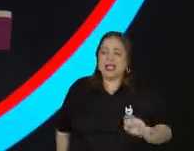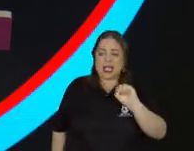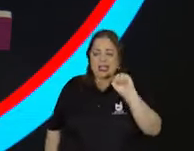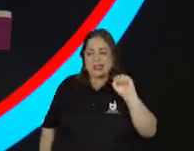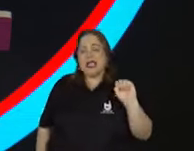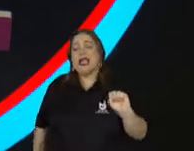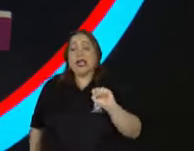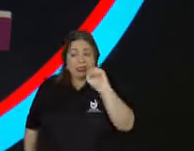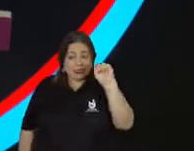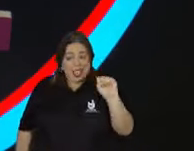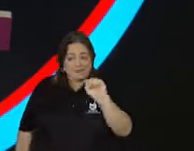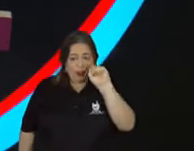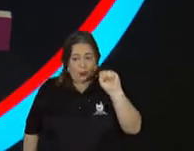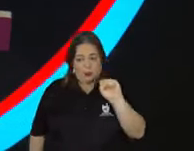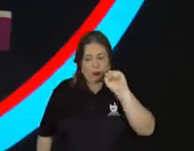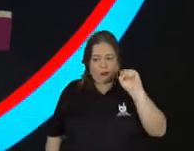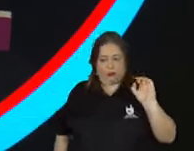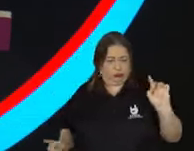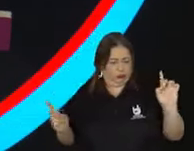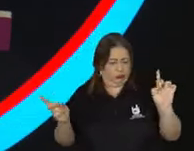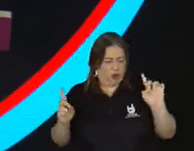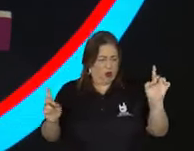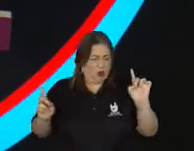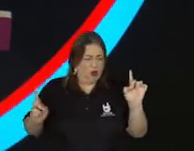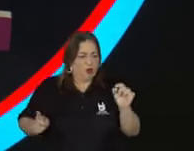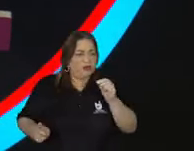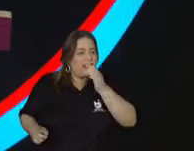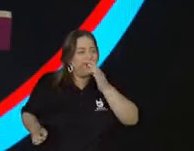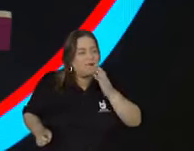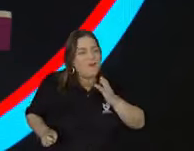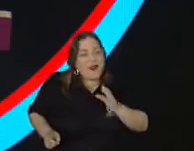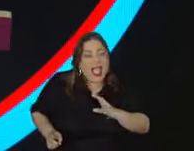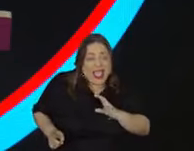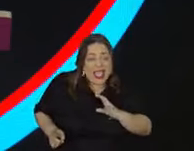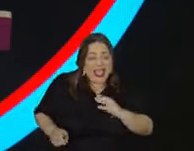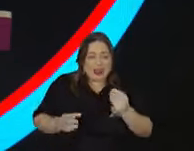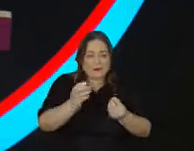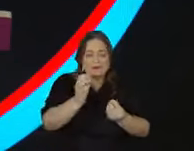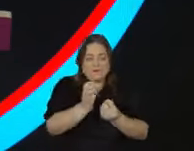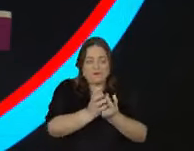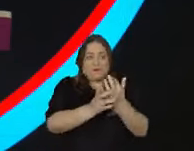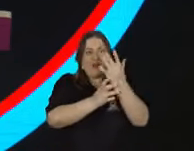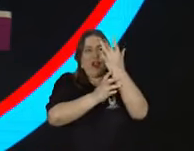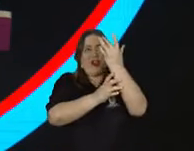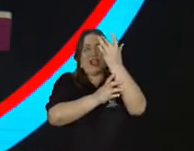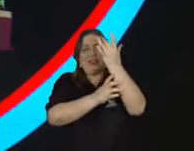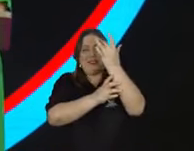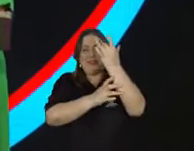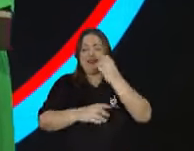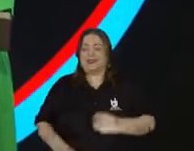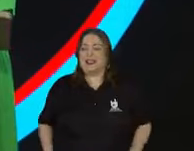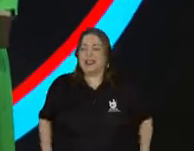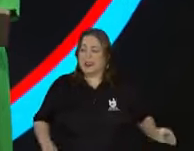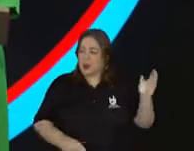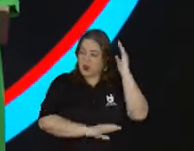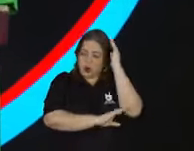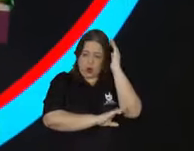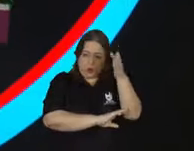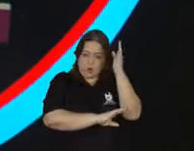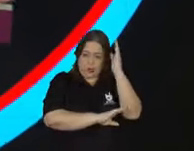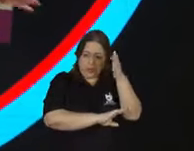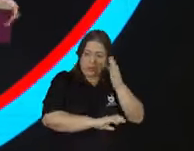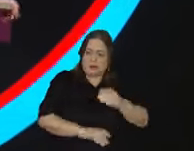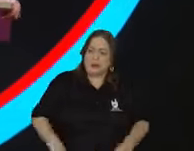el sábado, ¿dónde están esas mujeres que florecen? Aleluya. Ya el sábado vamos a tener